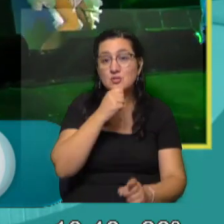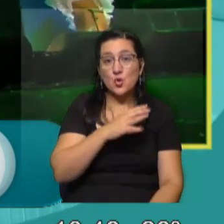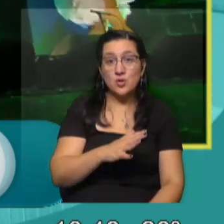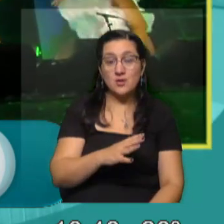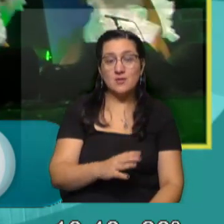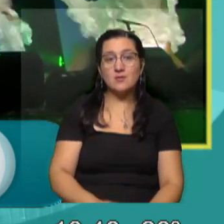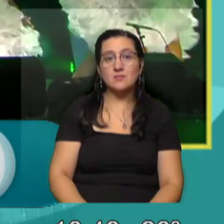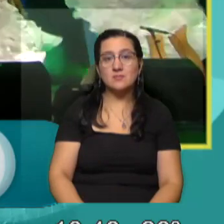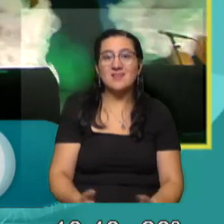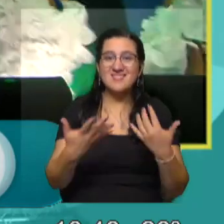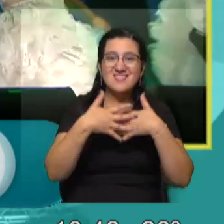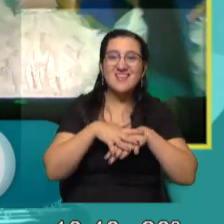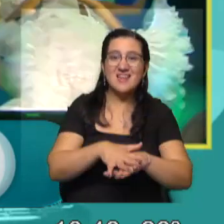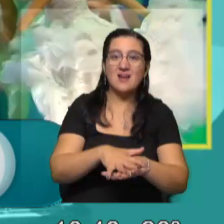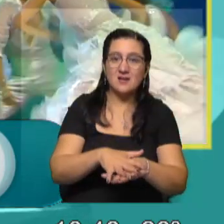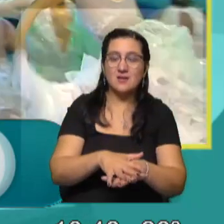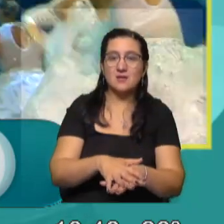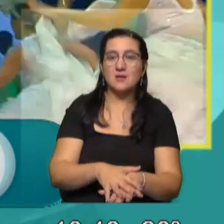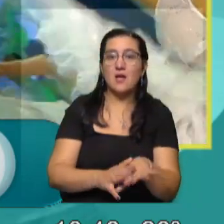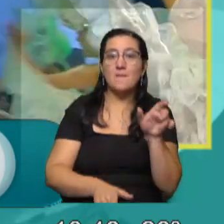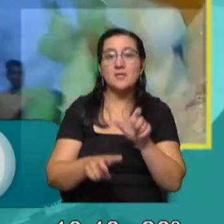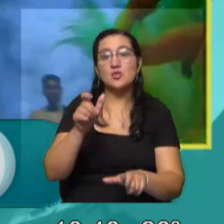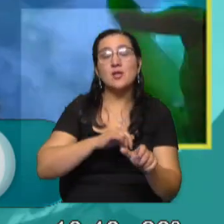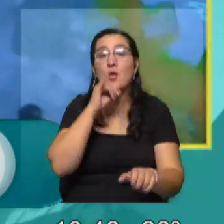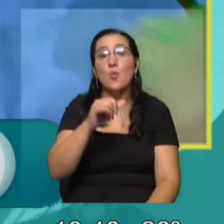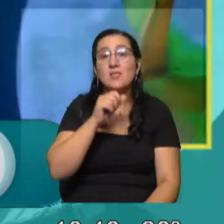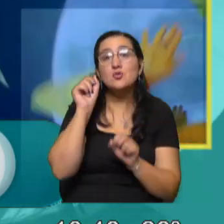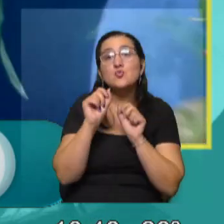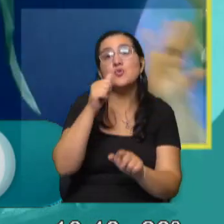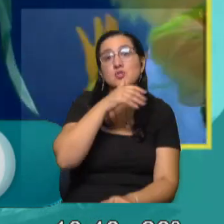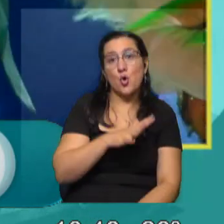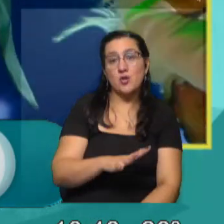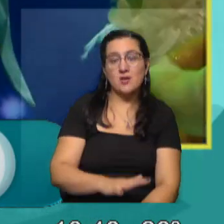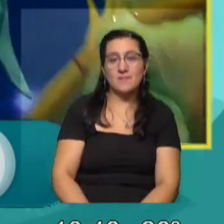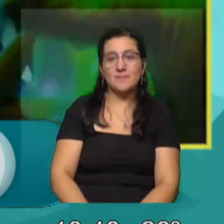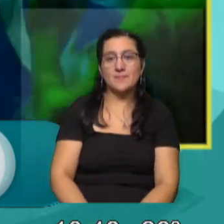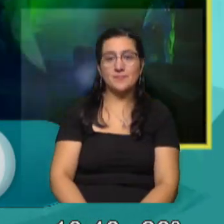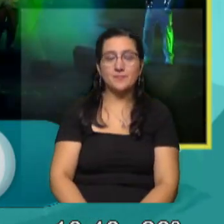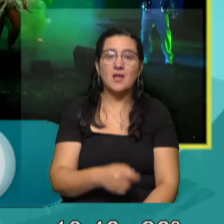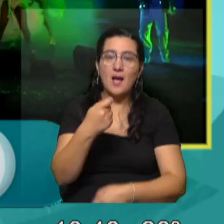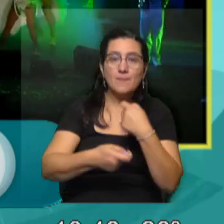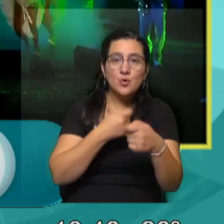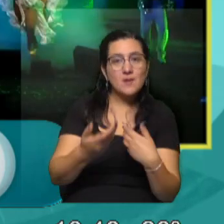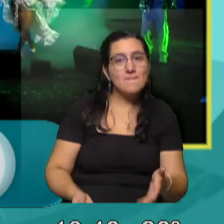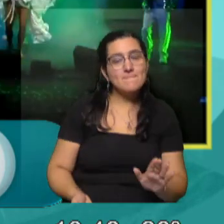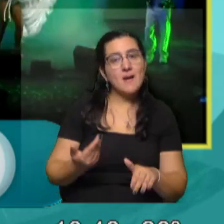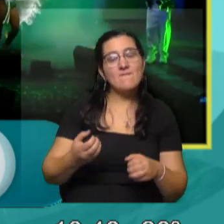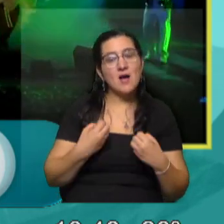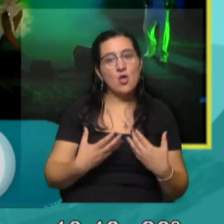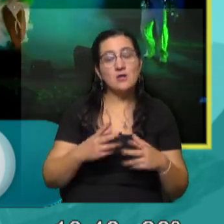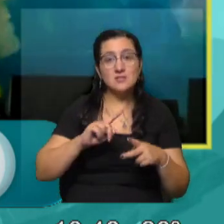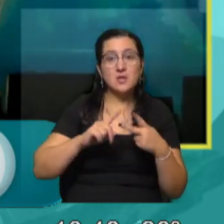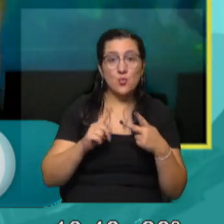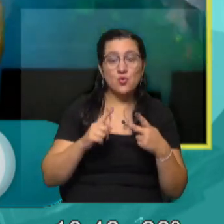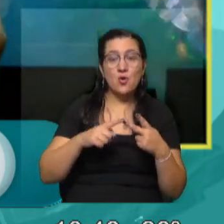no caídos del cielo, sino integrados al contar la historia que se está desarrollando, lo cual le aporta mucho más valor a lo que se hace. Segundo conjunto de la noche.